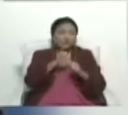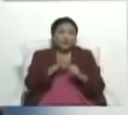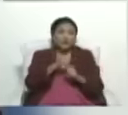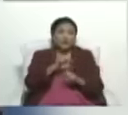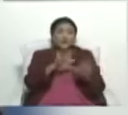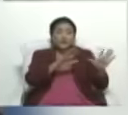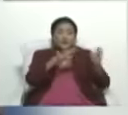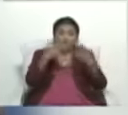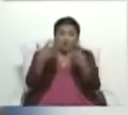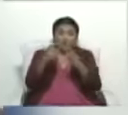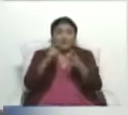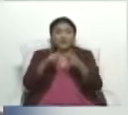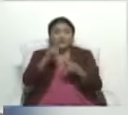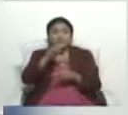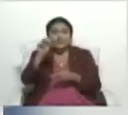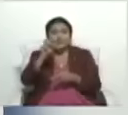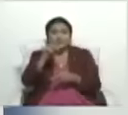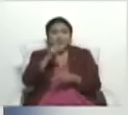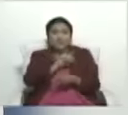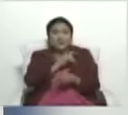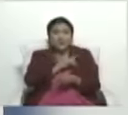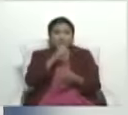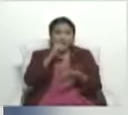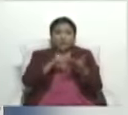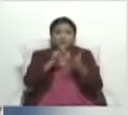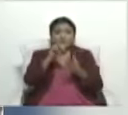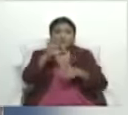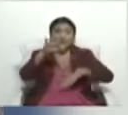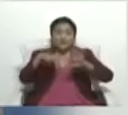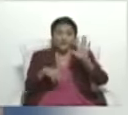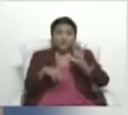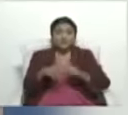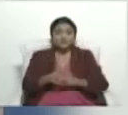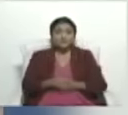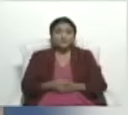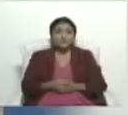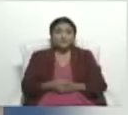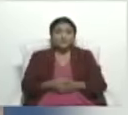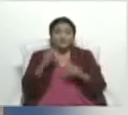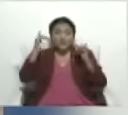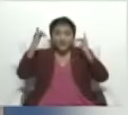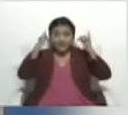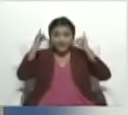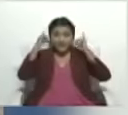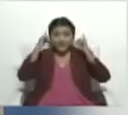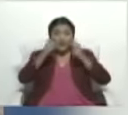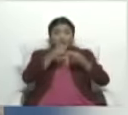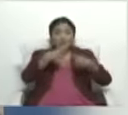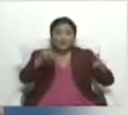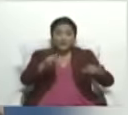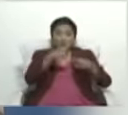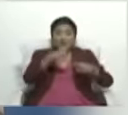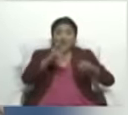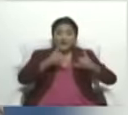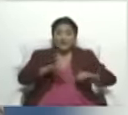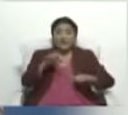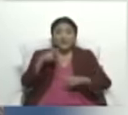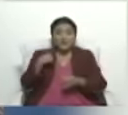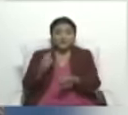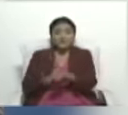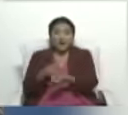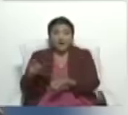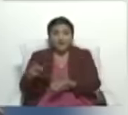19-20 de enero del 2015, donde después de una fiesta del cumpleaños de la hija de Natalia,